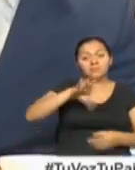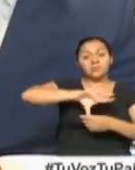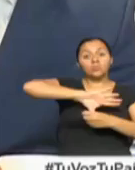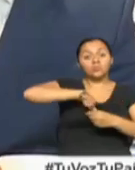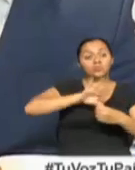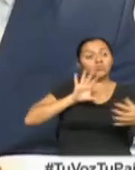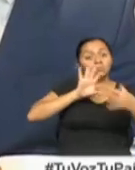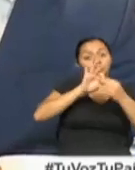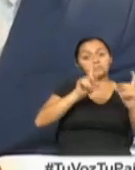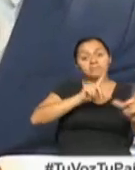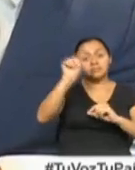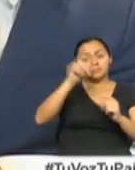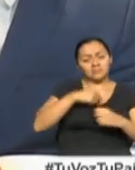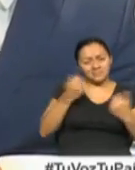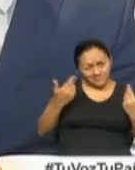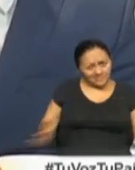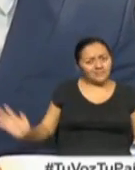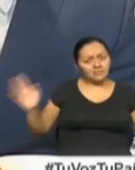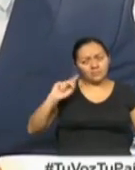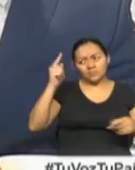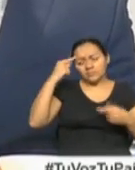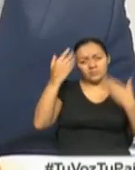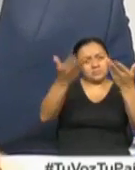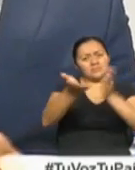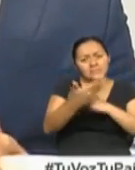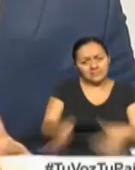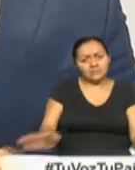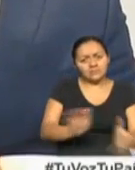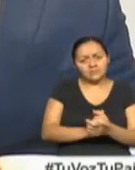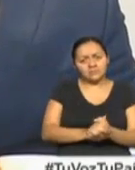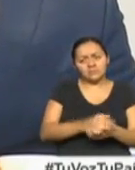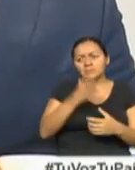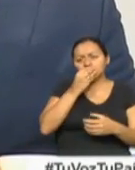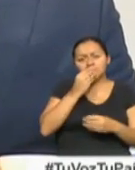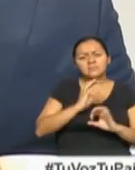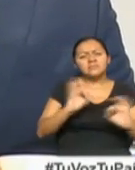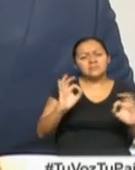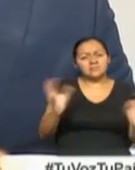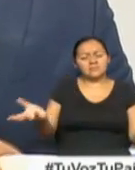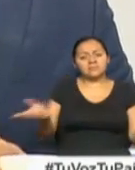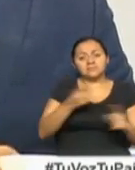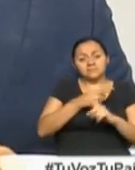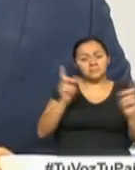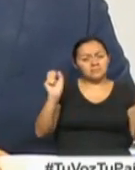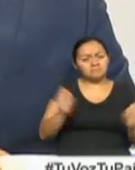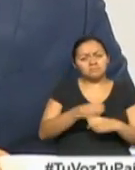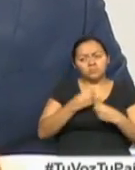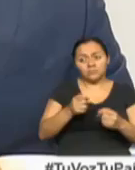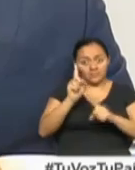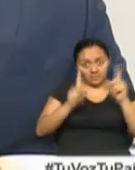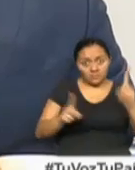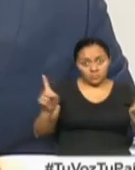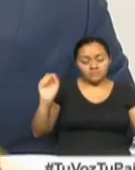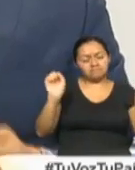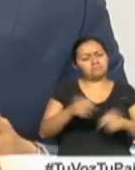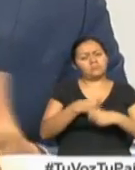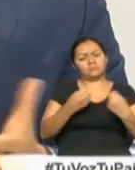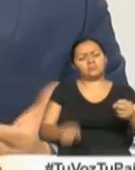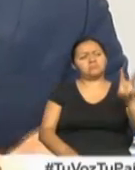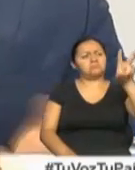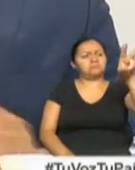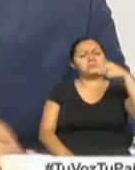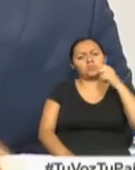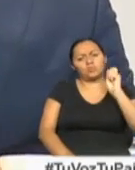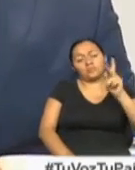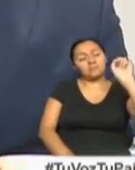de nuestro gobierno. Entonces muchos no saben ni lo que hablan. Y hay cosas realmente imposibles, o si son posibles, ¿a qué